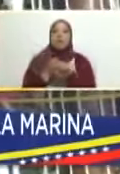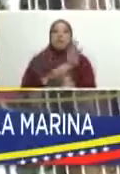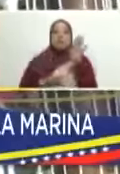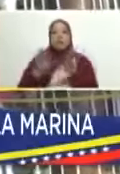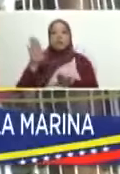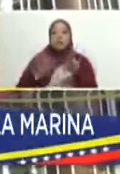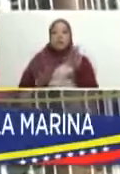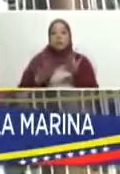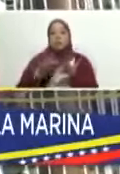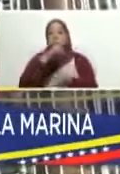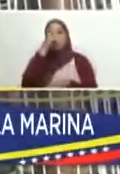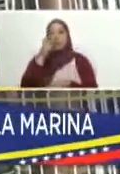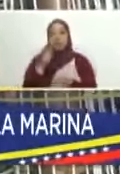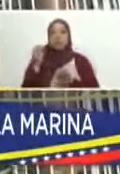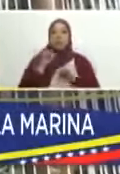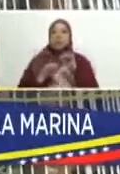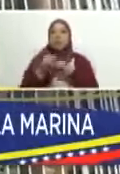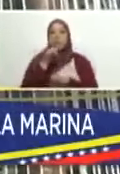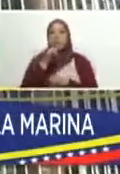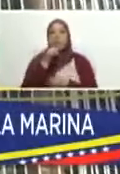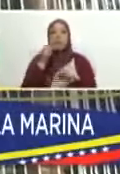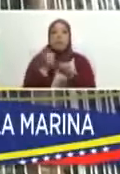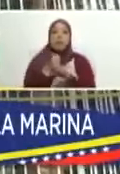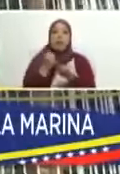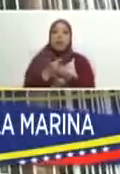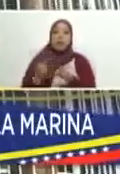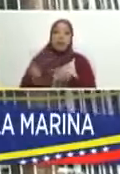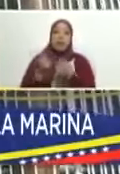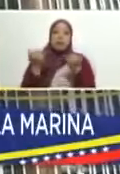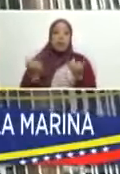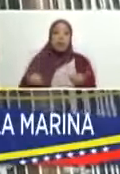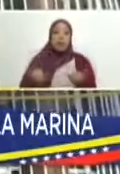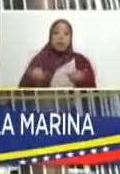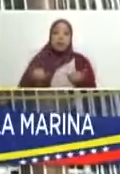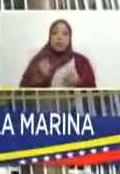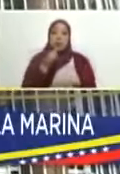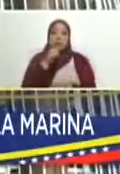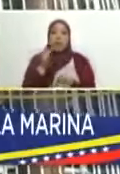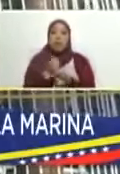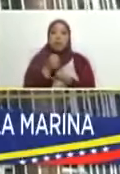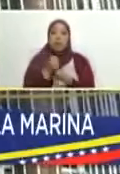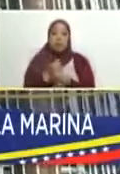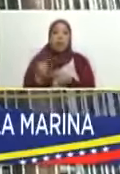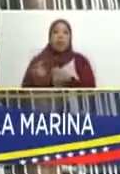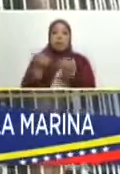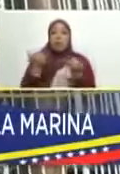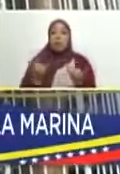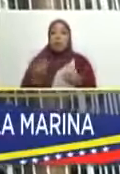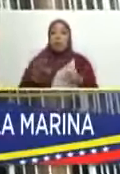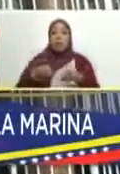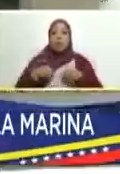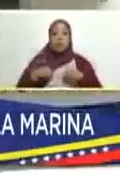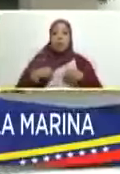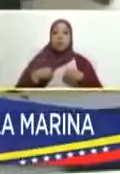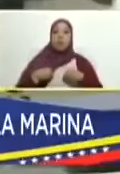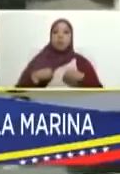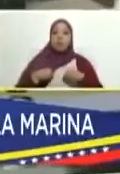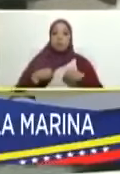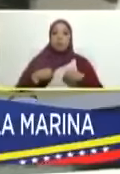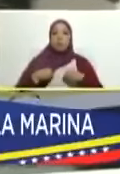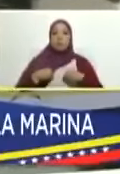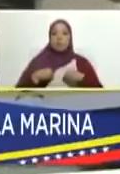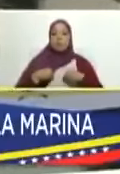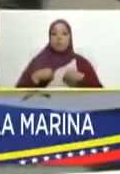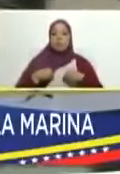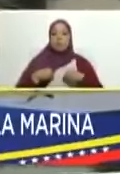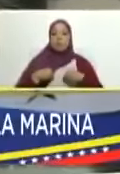turístico excepcional para la recreación, el turismo, la felicidad y como la opción perfecta para compartir en familia. Esta es la Venezuela ejemplo para el